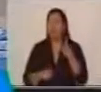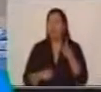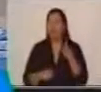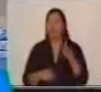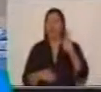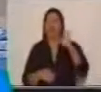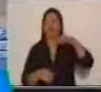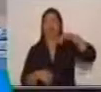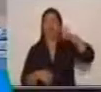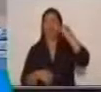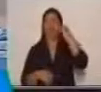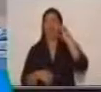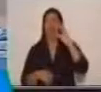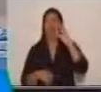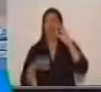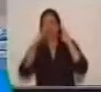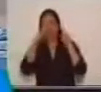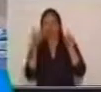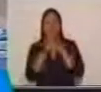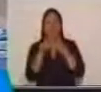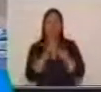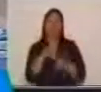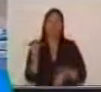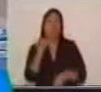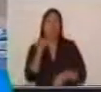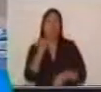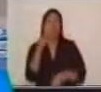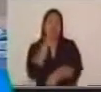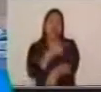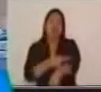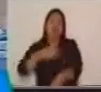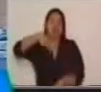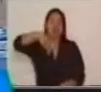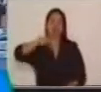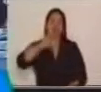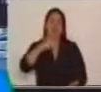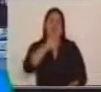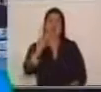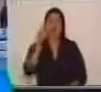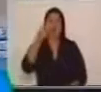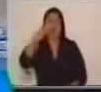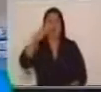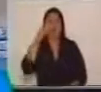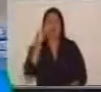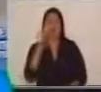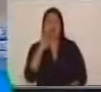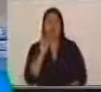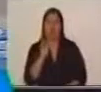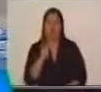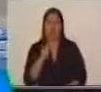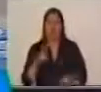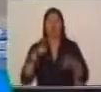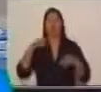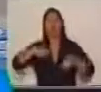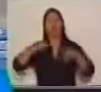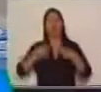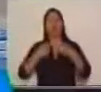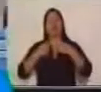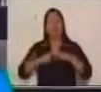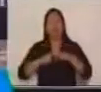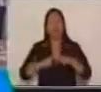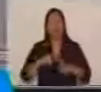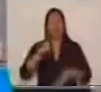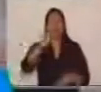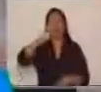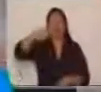les voy a hacer una similitud entre estos dos términos. Y vamos a iniciar entonces con el género épico o